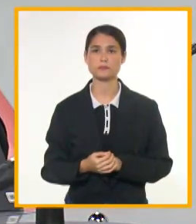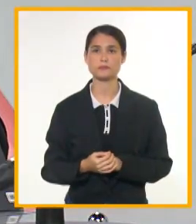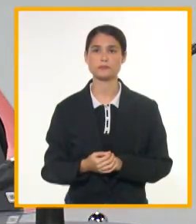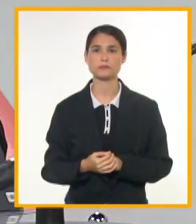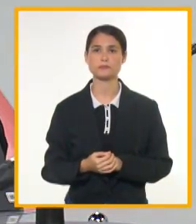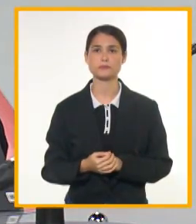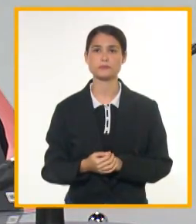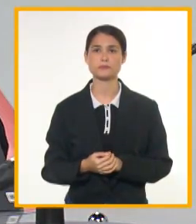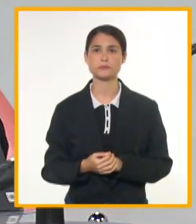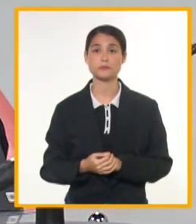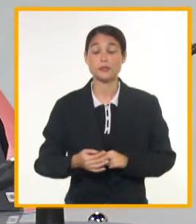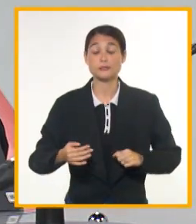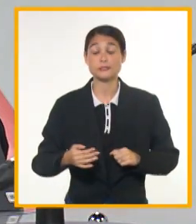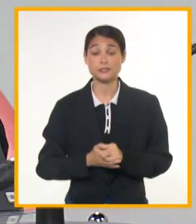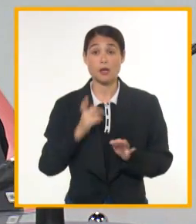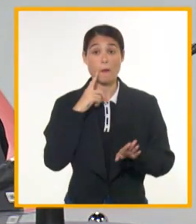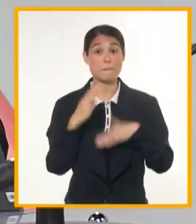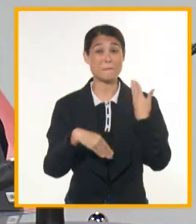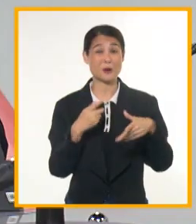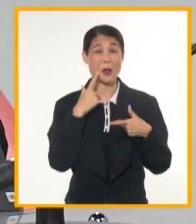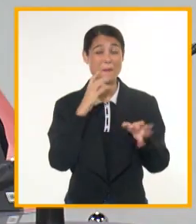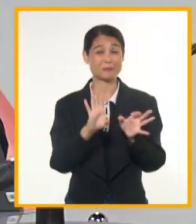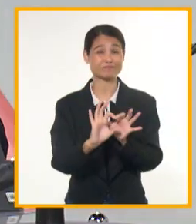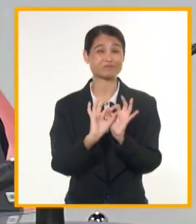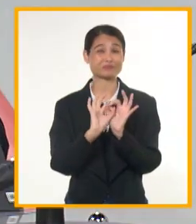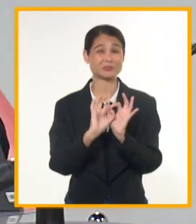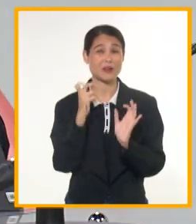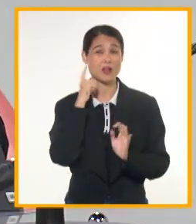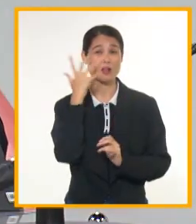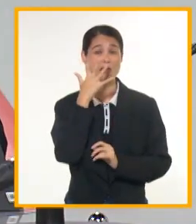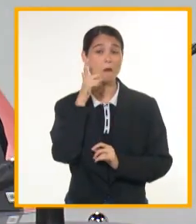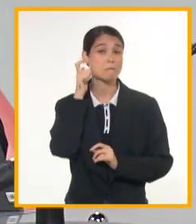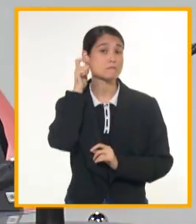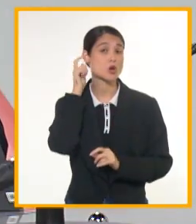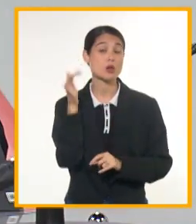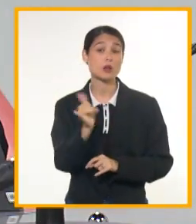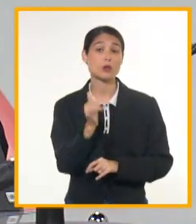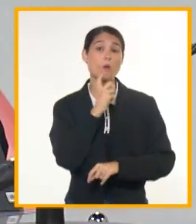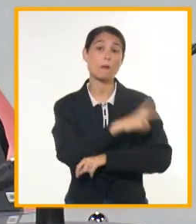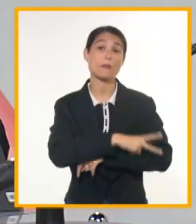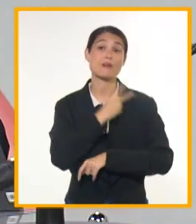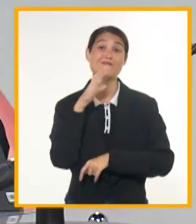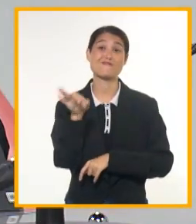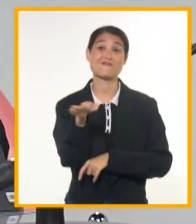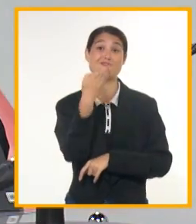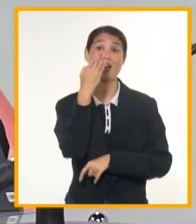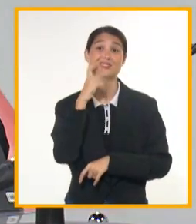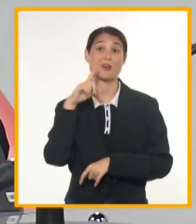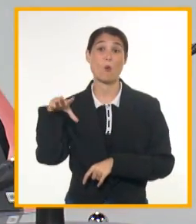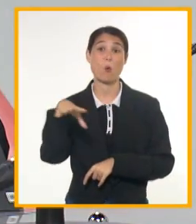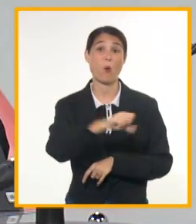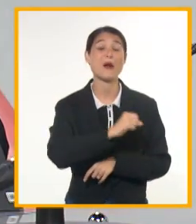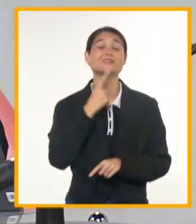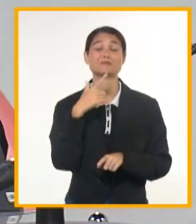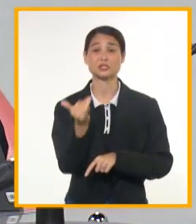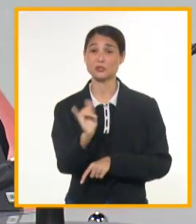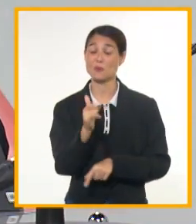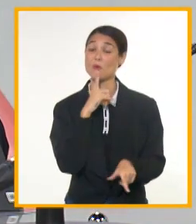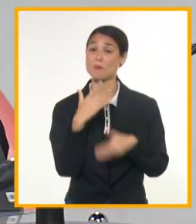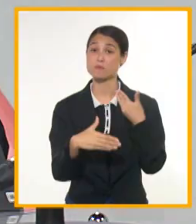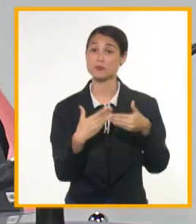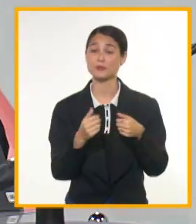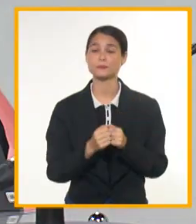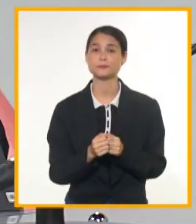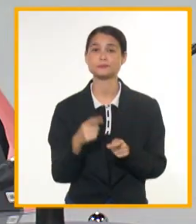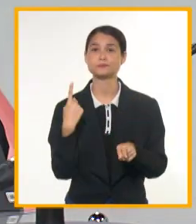Bueno, grandes implicaciones políticas, no solamente para ella, sino también para toda Francia y por supuesto para toda la Unión Europea. Vamos al primer tema